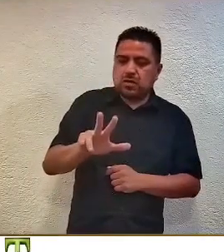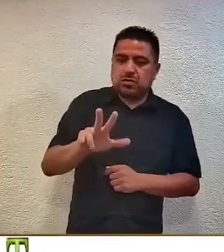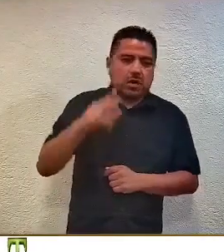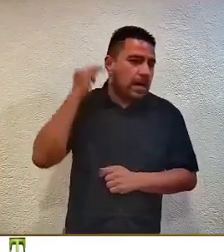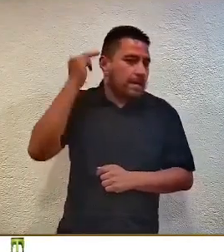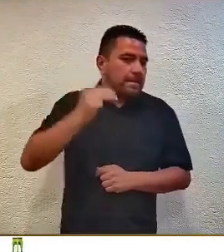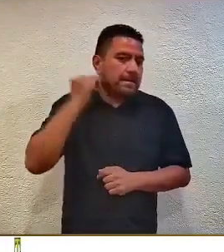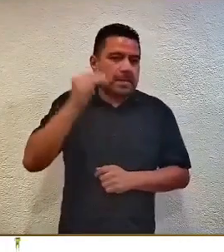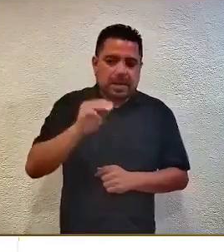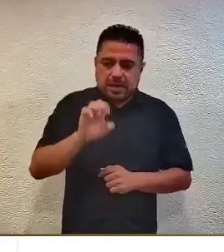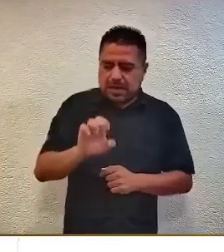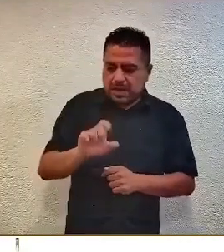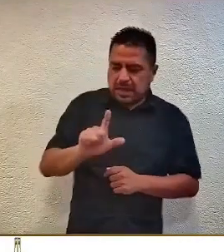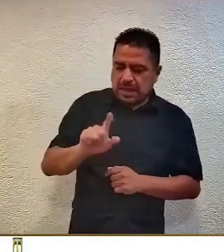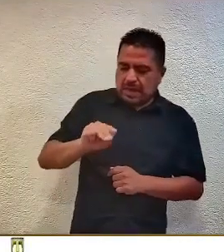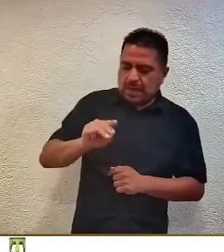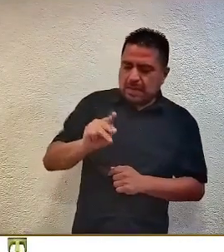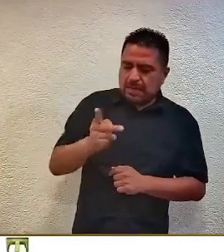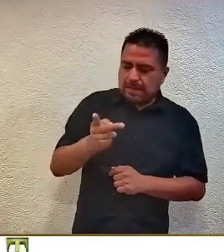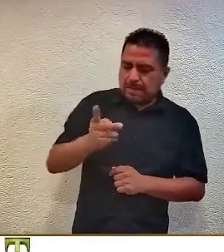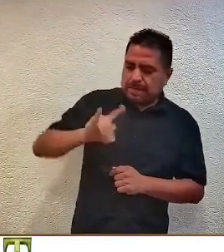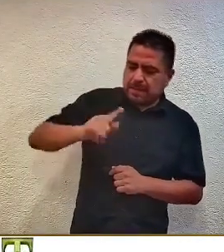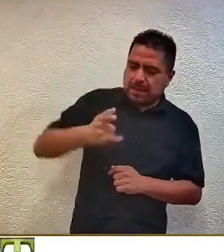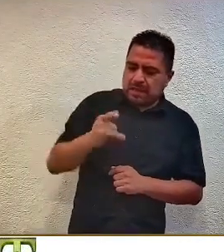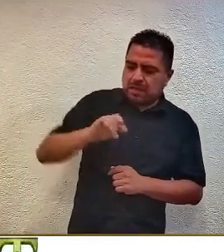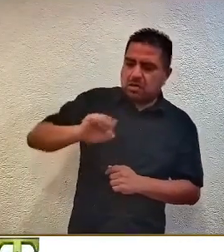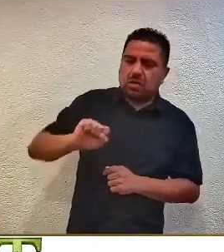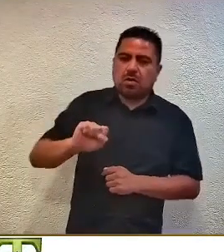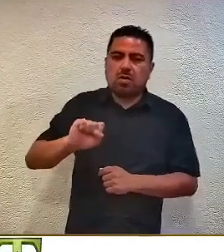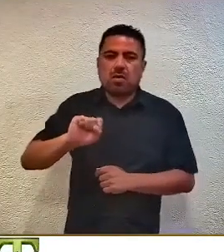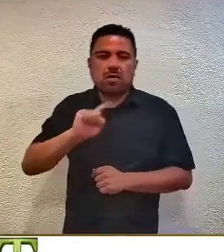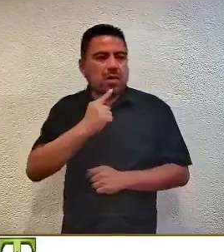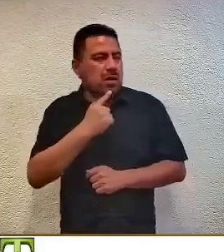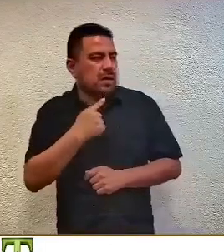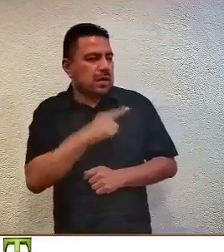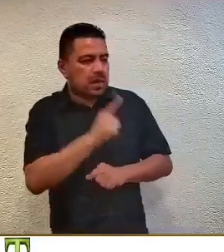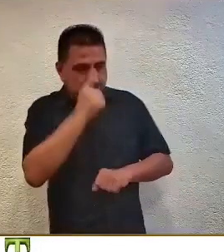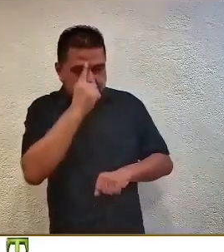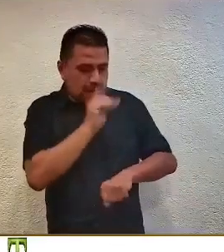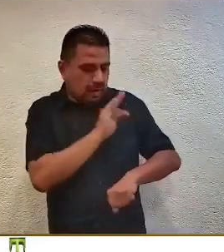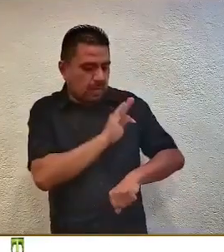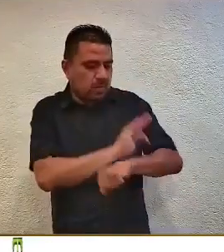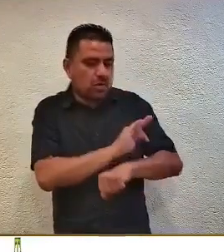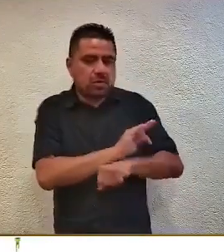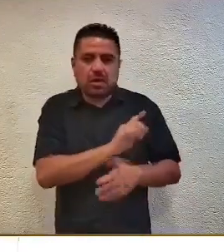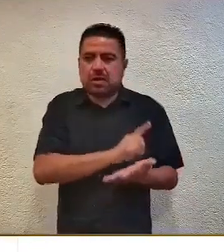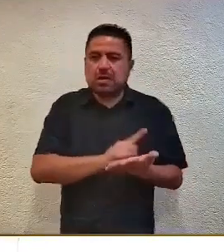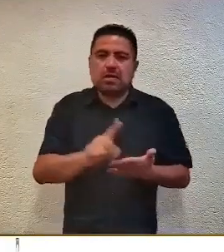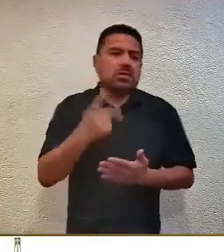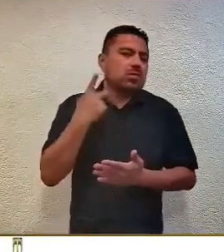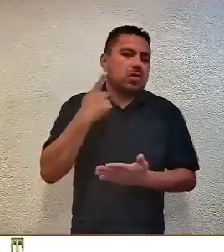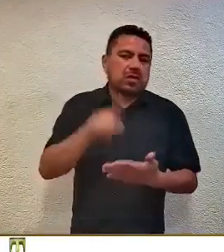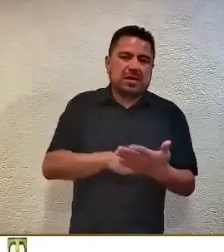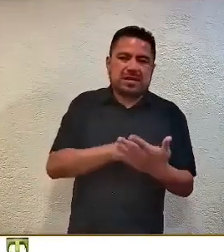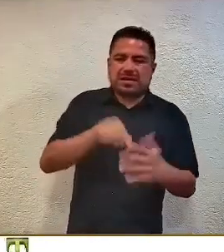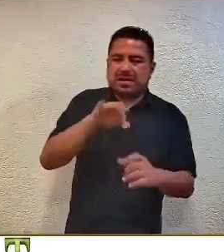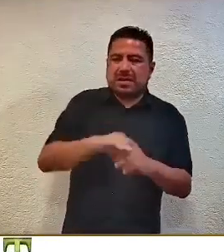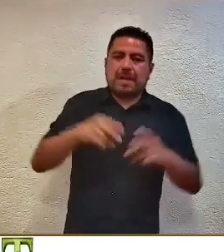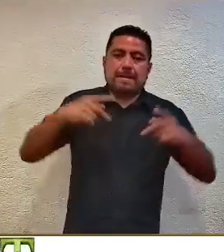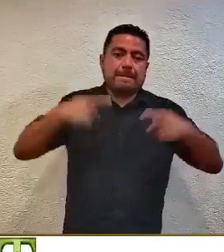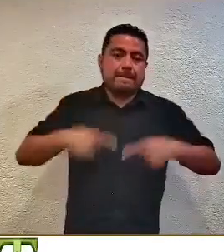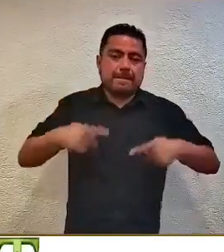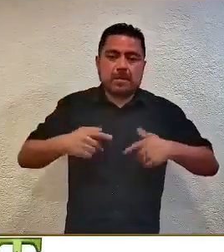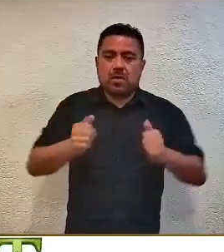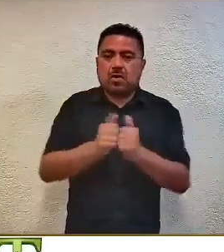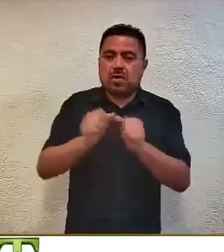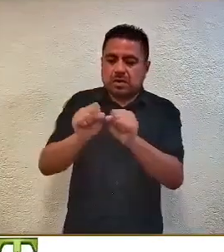ciudadano Elpidio Olivera Viterbo interpone juicio para la protección de los derechos políticos electorales del ciudadano ante